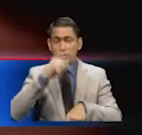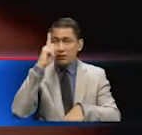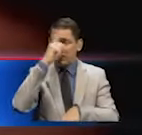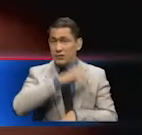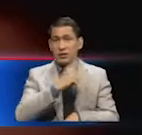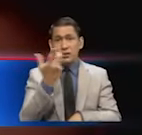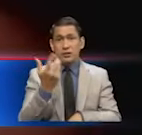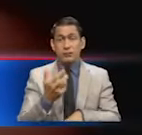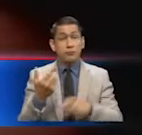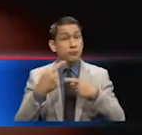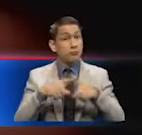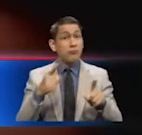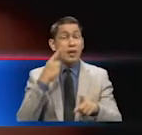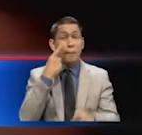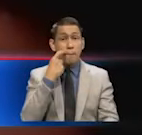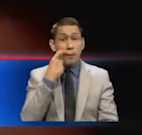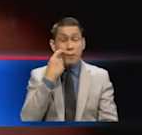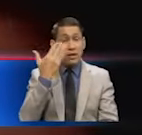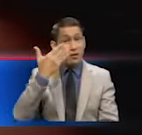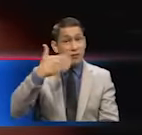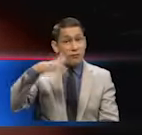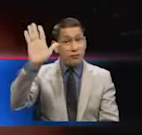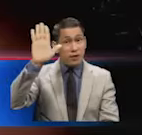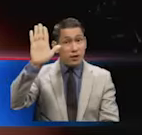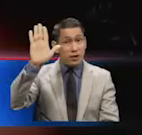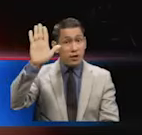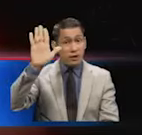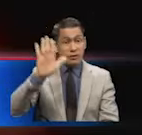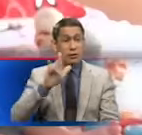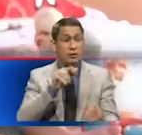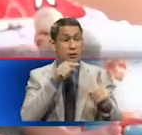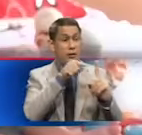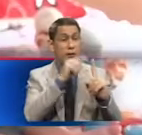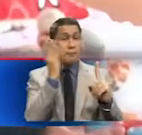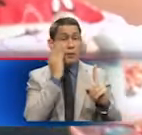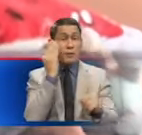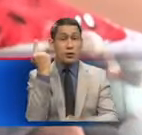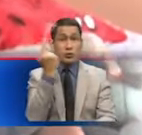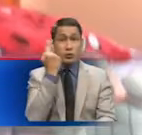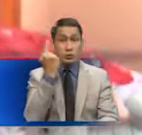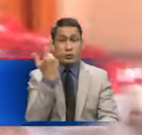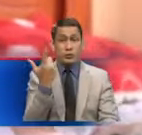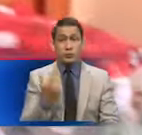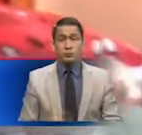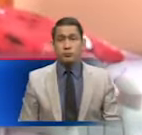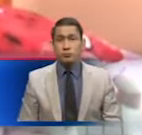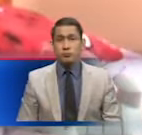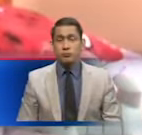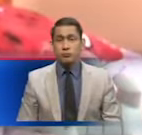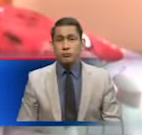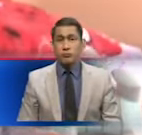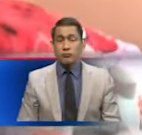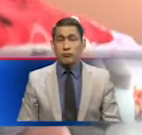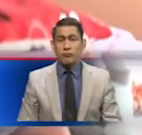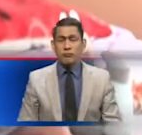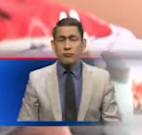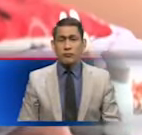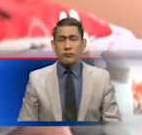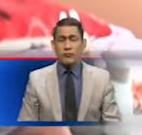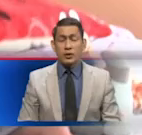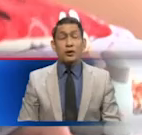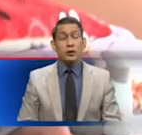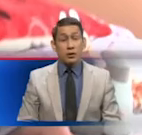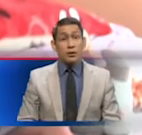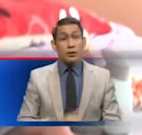abandono del padre no ha hecho más que fortalecer su determinación. ¿El papá los abandonó a ustedes cuando se enteró que él tenía esta condición?